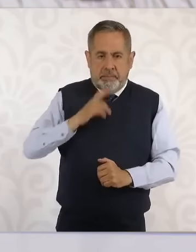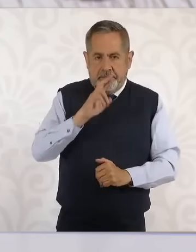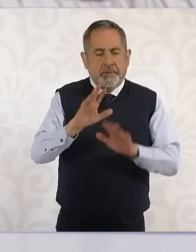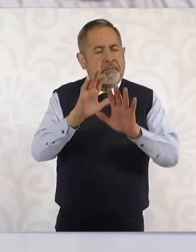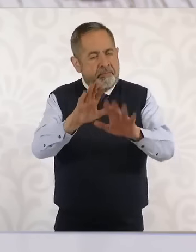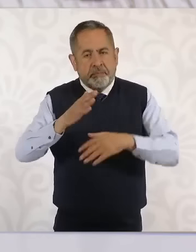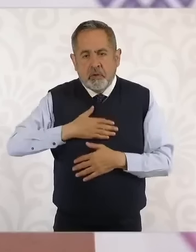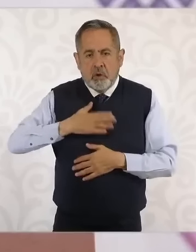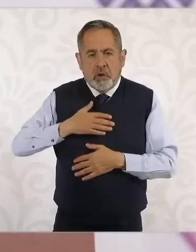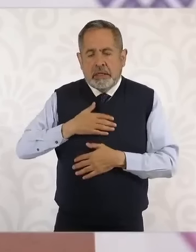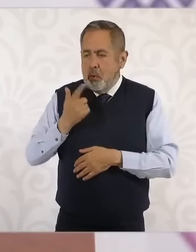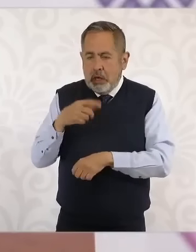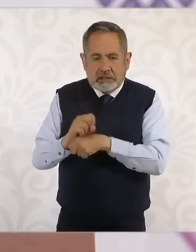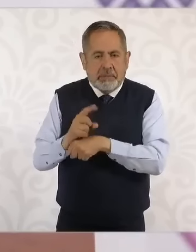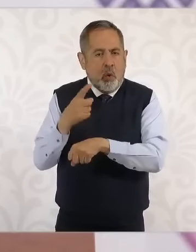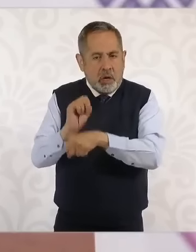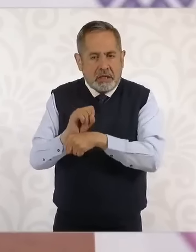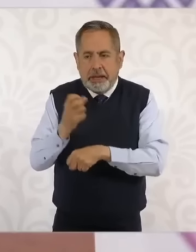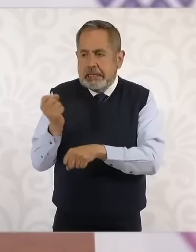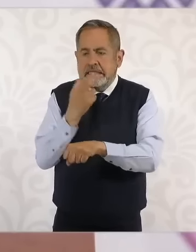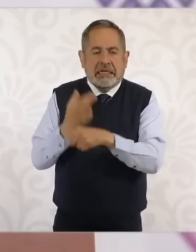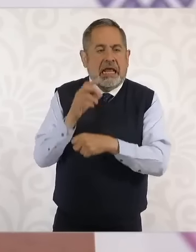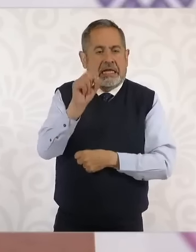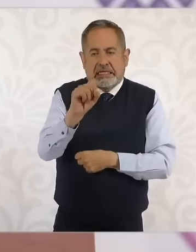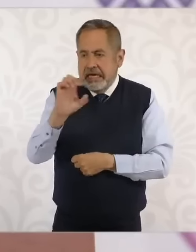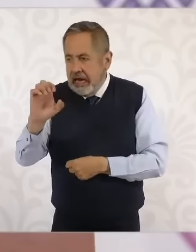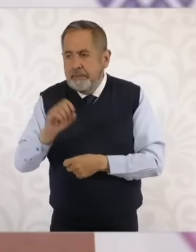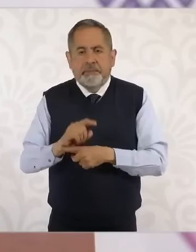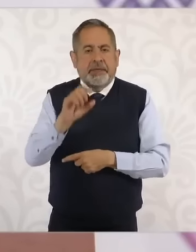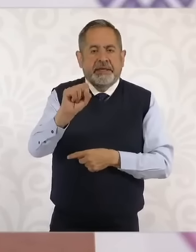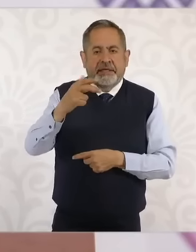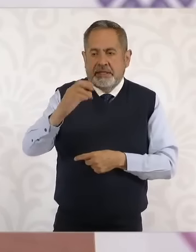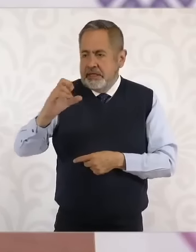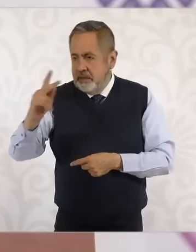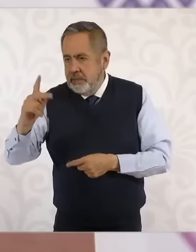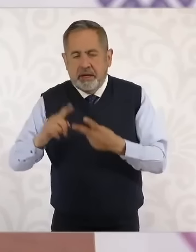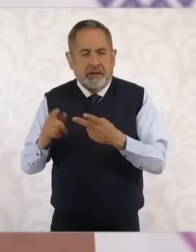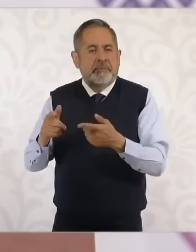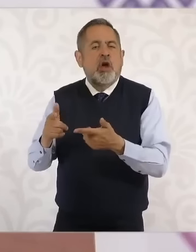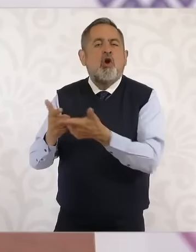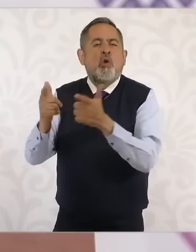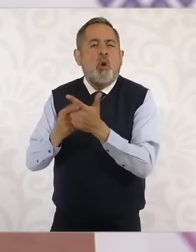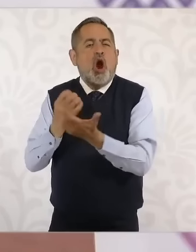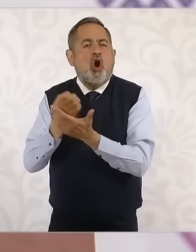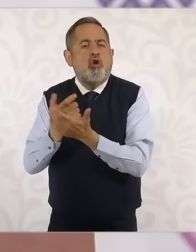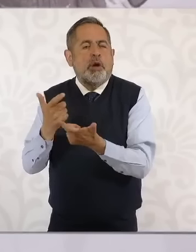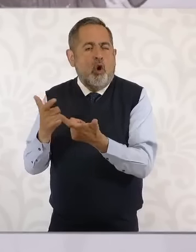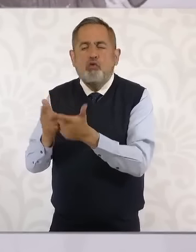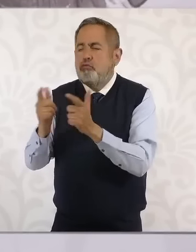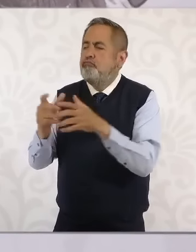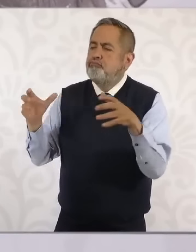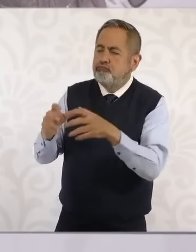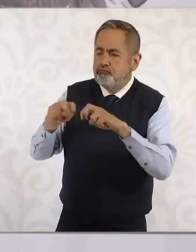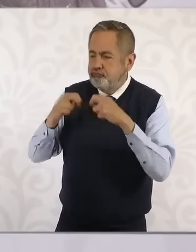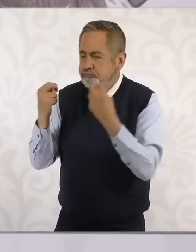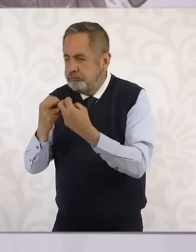con Secretaría de Economía y Secretaría de Hacienda, digamos el gabinete económico. Allí en el gabinete económico está,